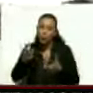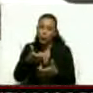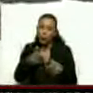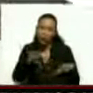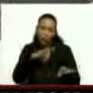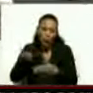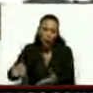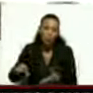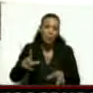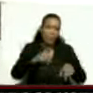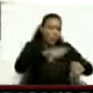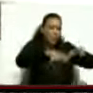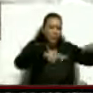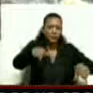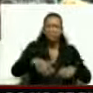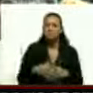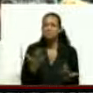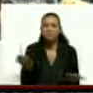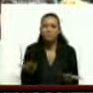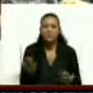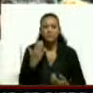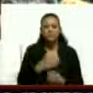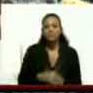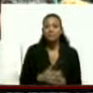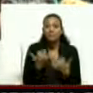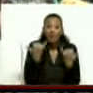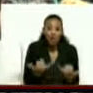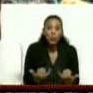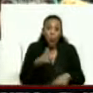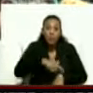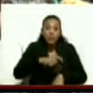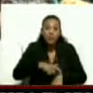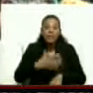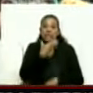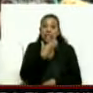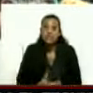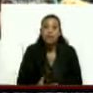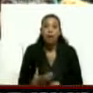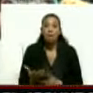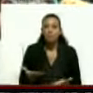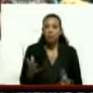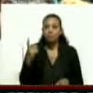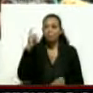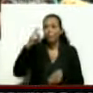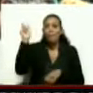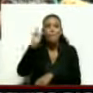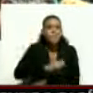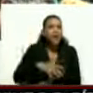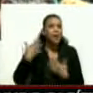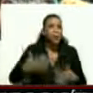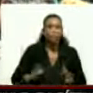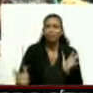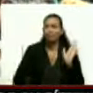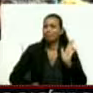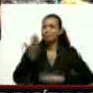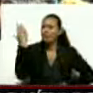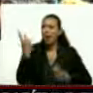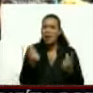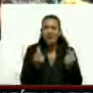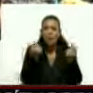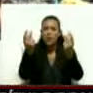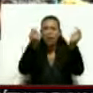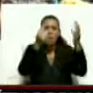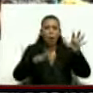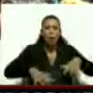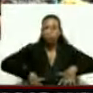en esta época. Veamos. Actualmente lo que es diciembre, mire, es una fecha que eso vuela, o sea, todo se